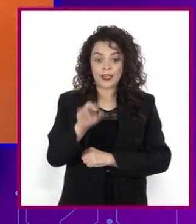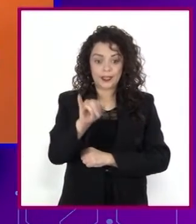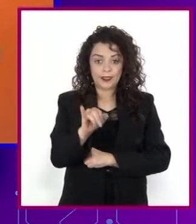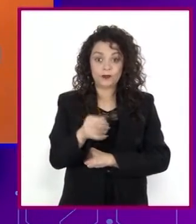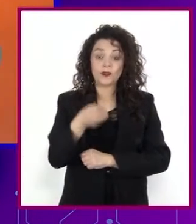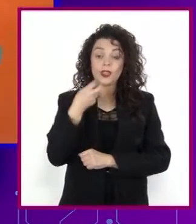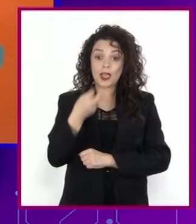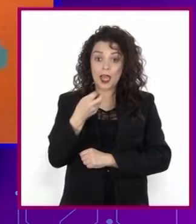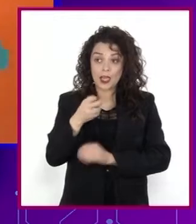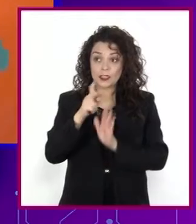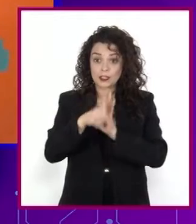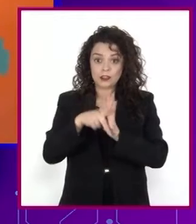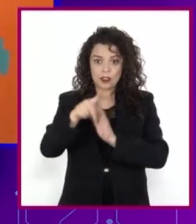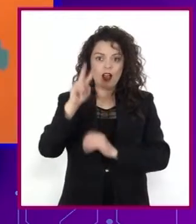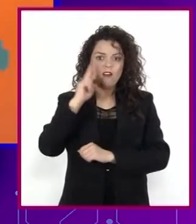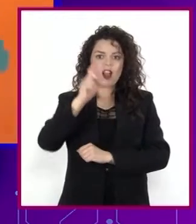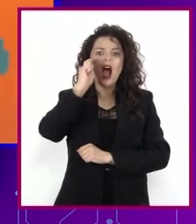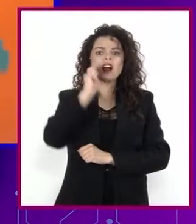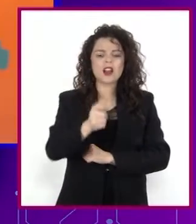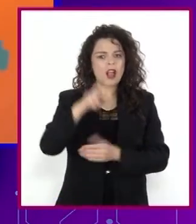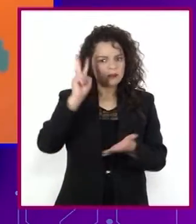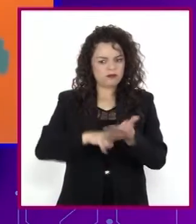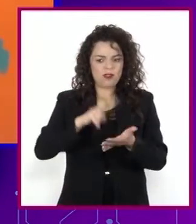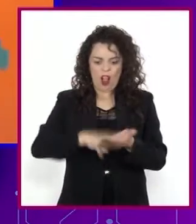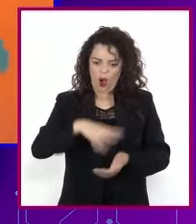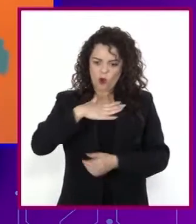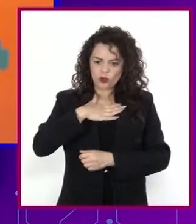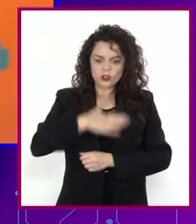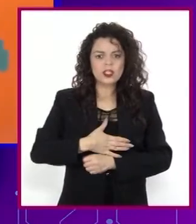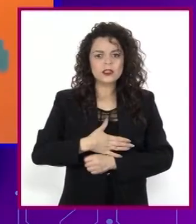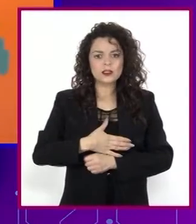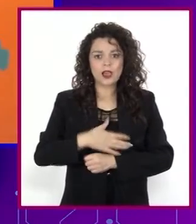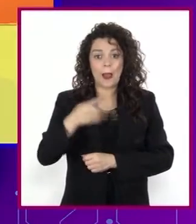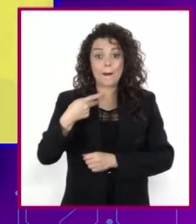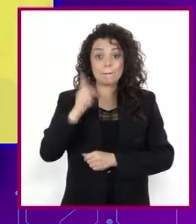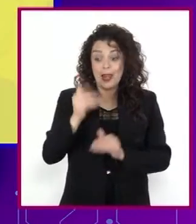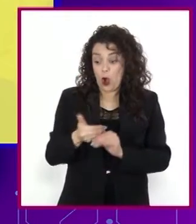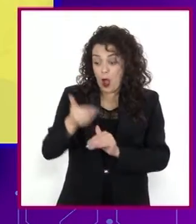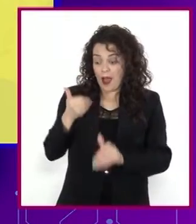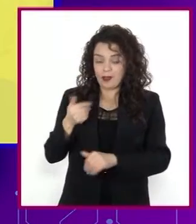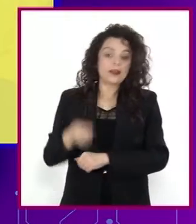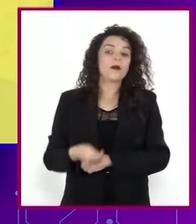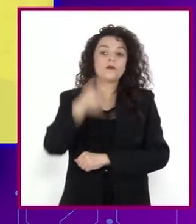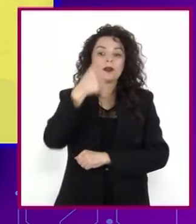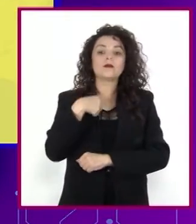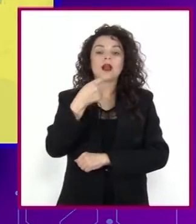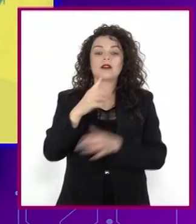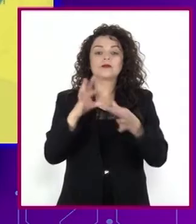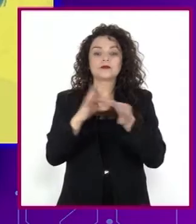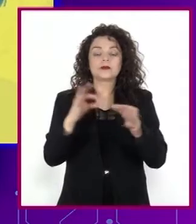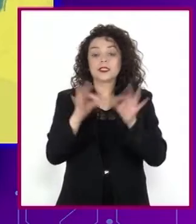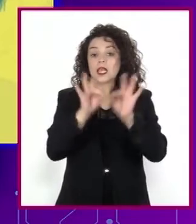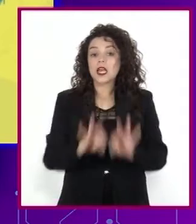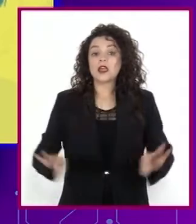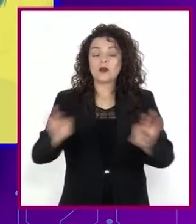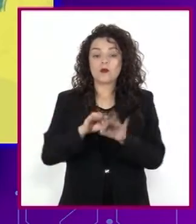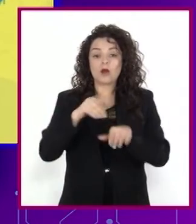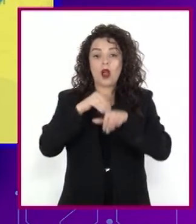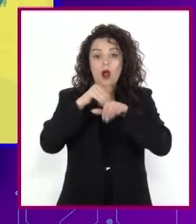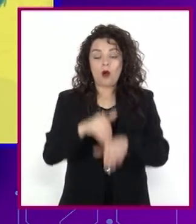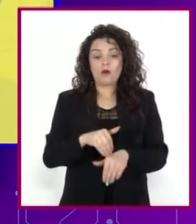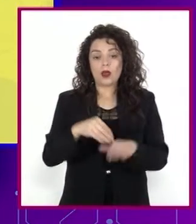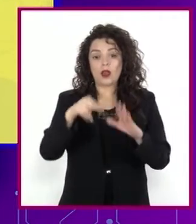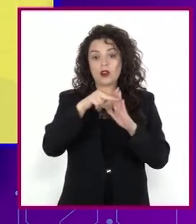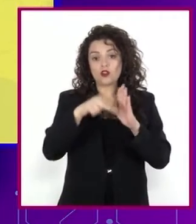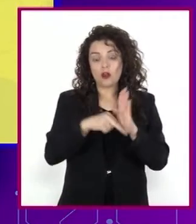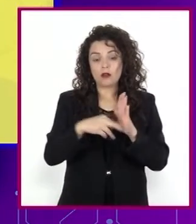a conocer el valor de la justicia. Pero antes, quiero mencionarte la importancia de seguir las reglas y las normas para tener una